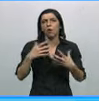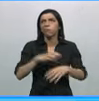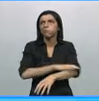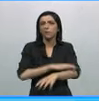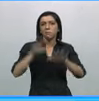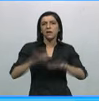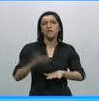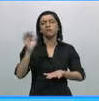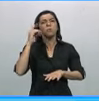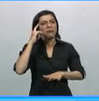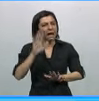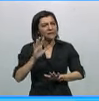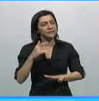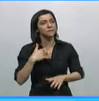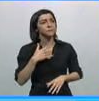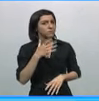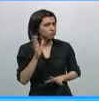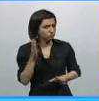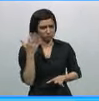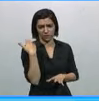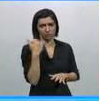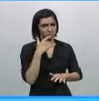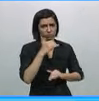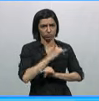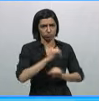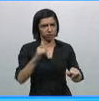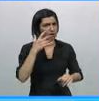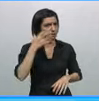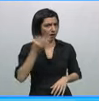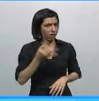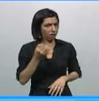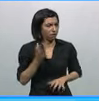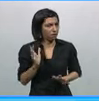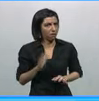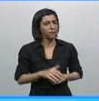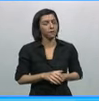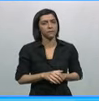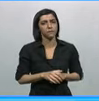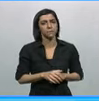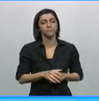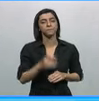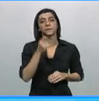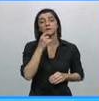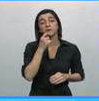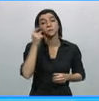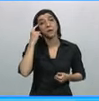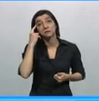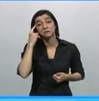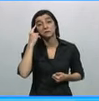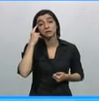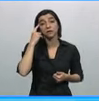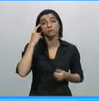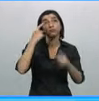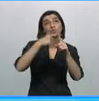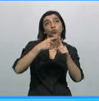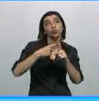No, dije una realidad que marca... Si vos te empezás a sacar cuentas,